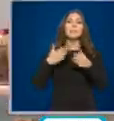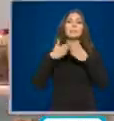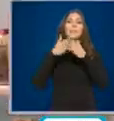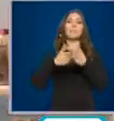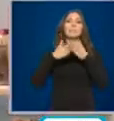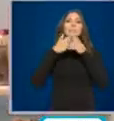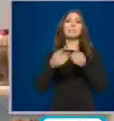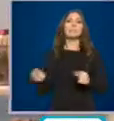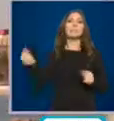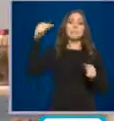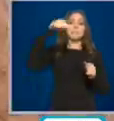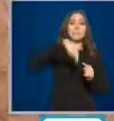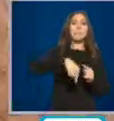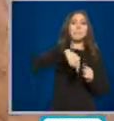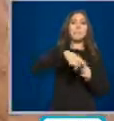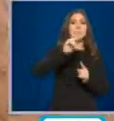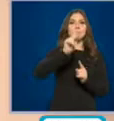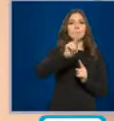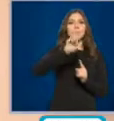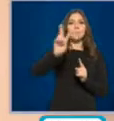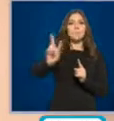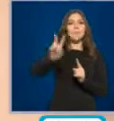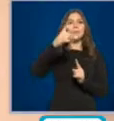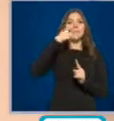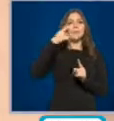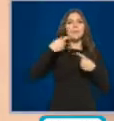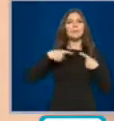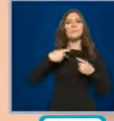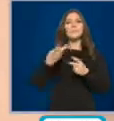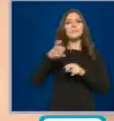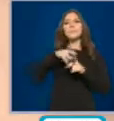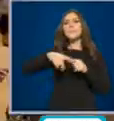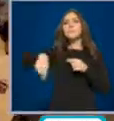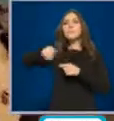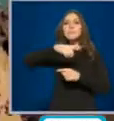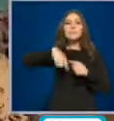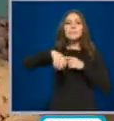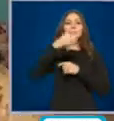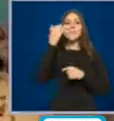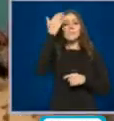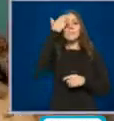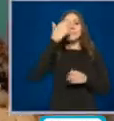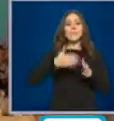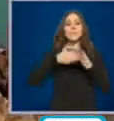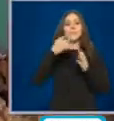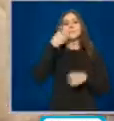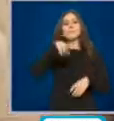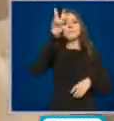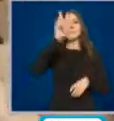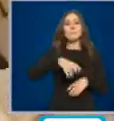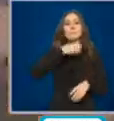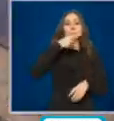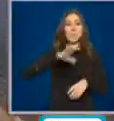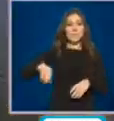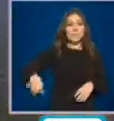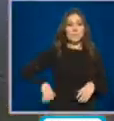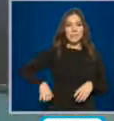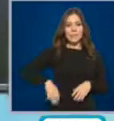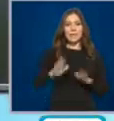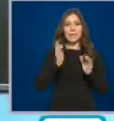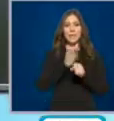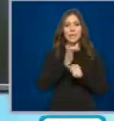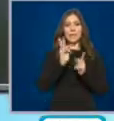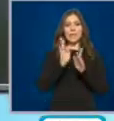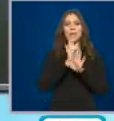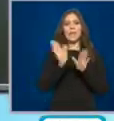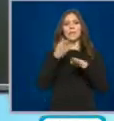destinado y con destino para la diversidad sexual, ¿no? Sí. Entonces, pues muy interesante esto, porque no habíamos visto este aspecto de Vallarta, ya habíamos platicado